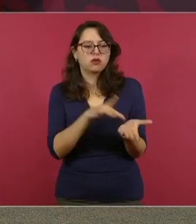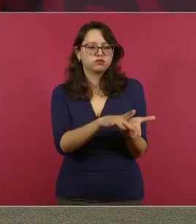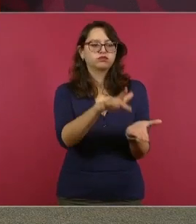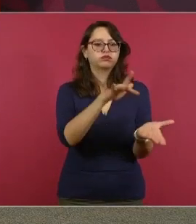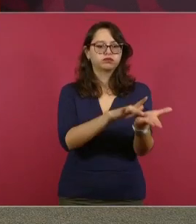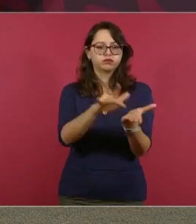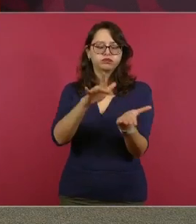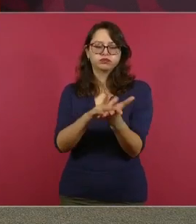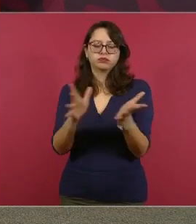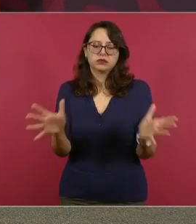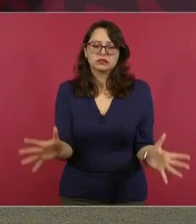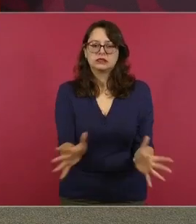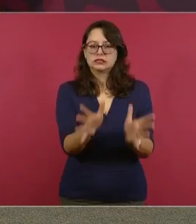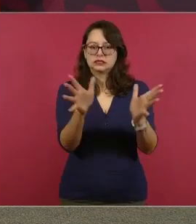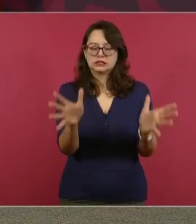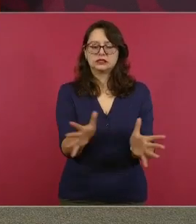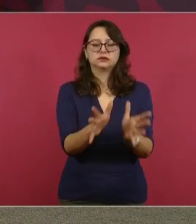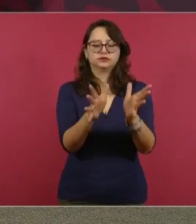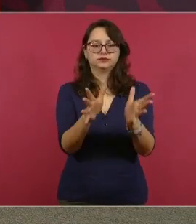apoyar a